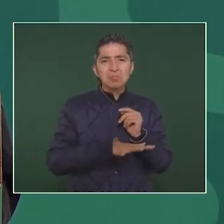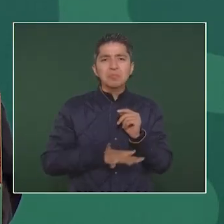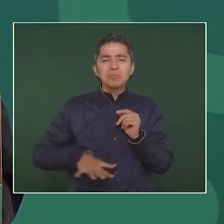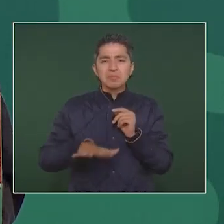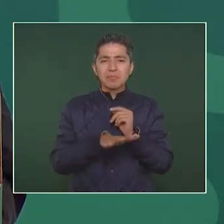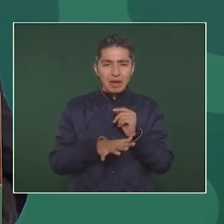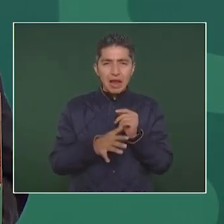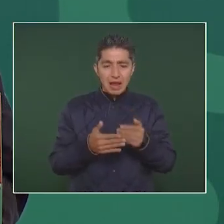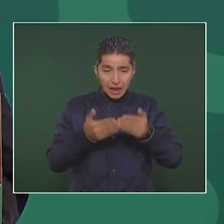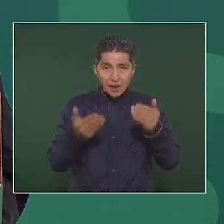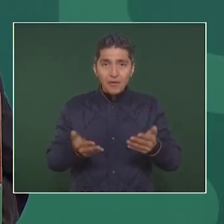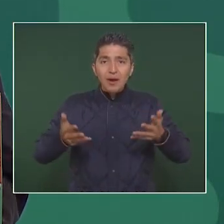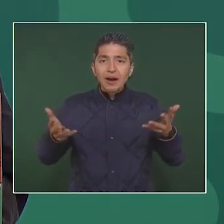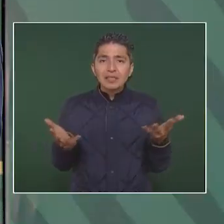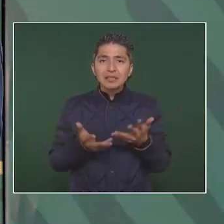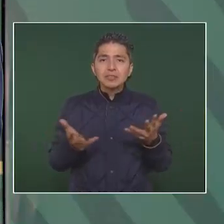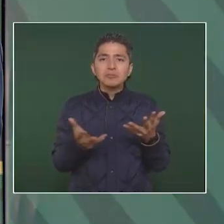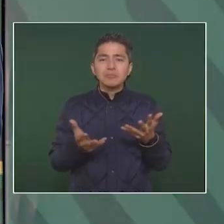a cabo